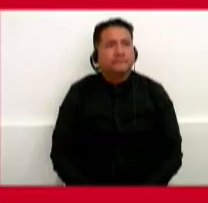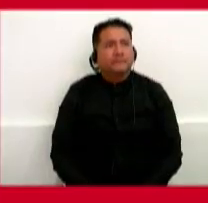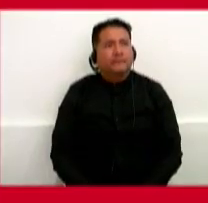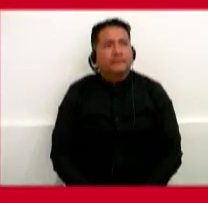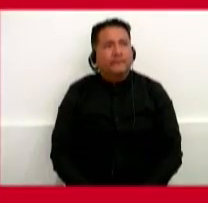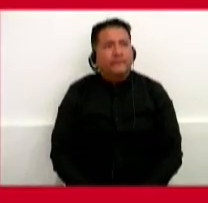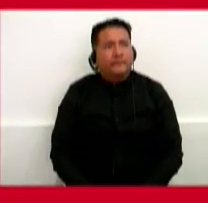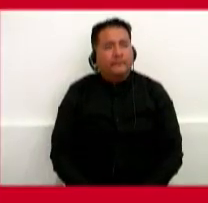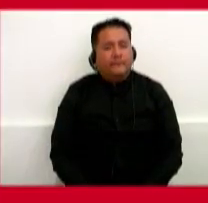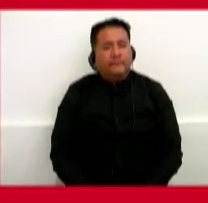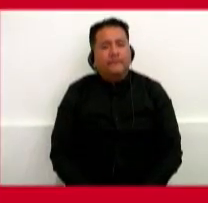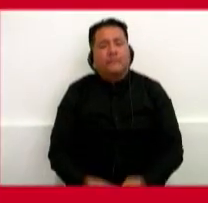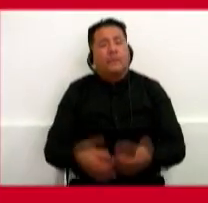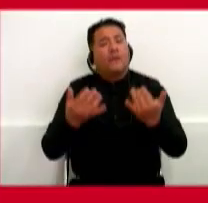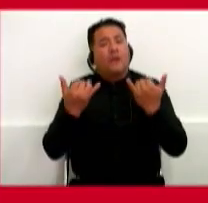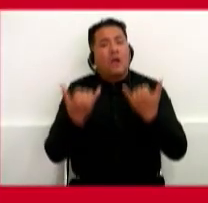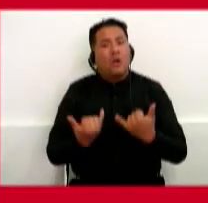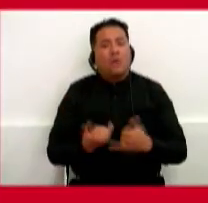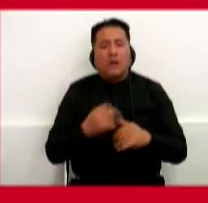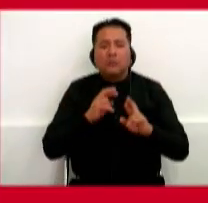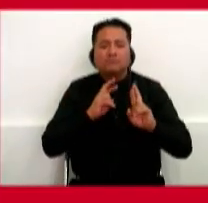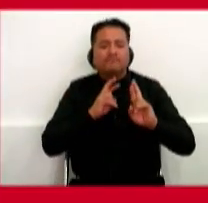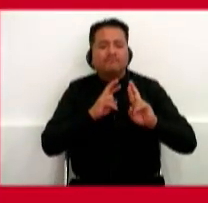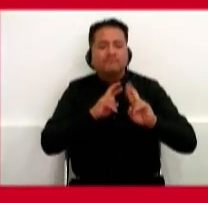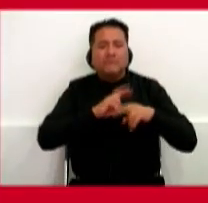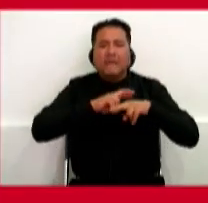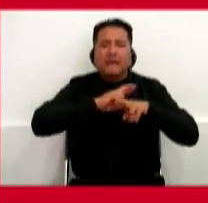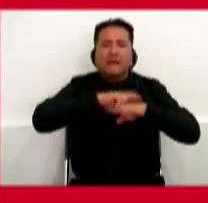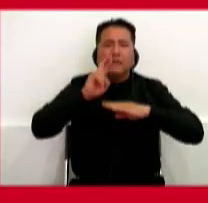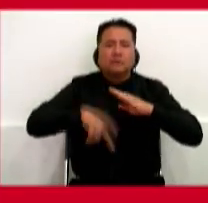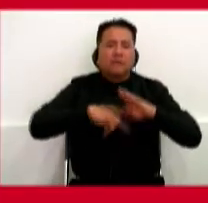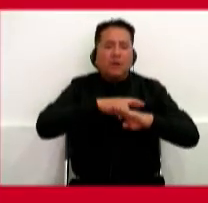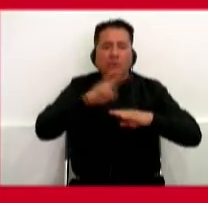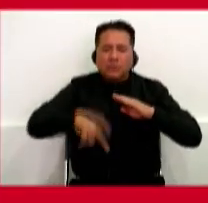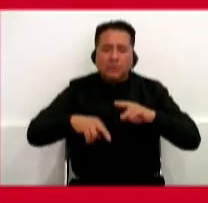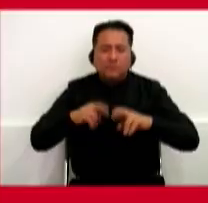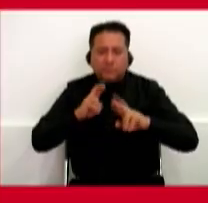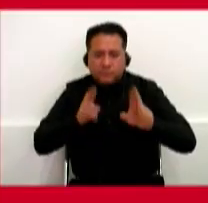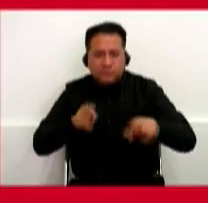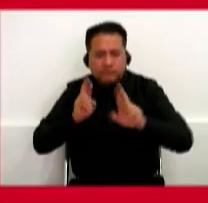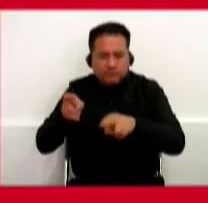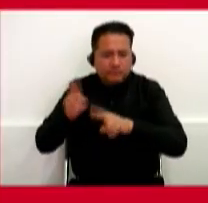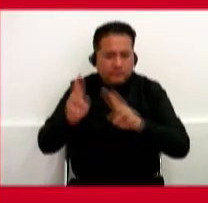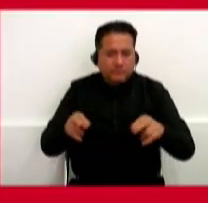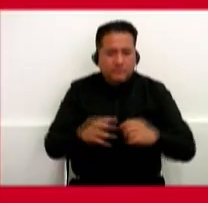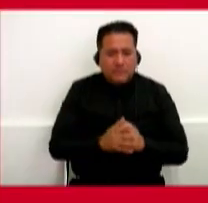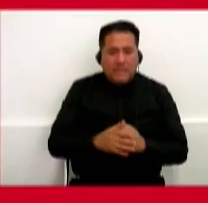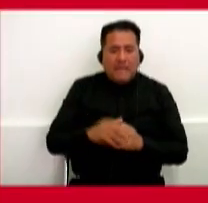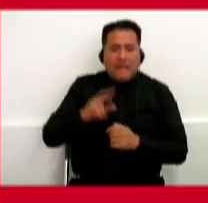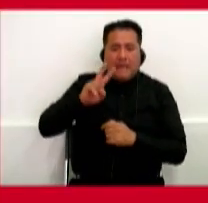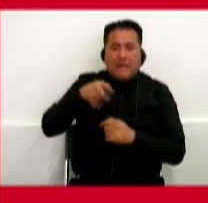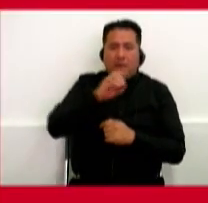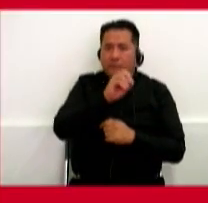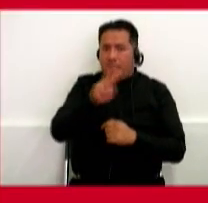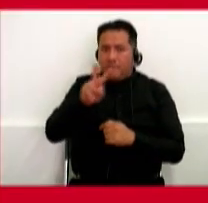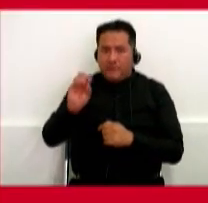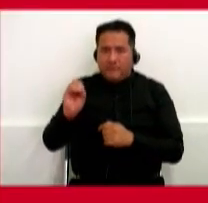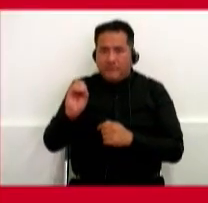Ahora, algunos resultados, ¿no? Como les dije, del año 20 al año 22 hemos